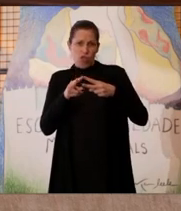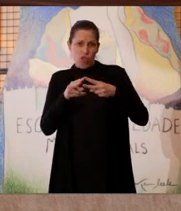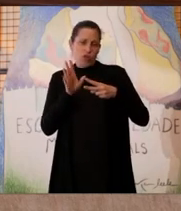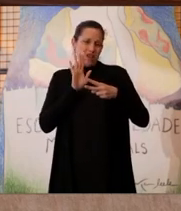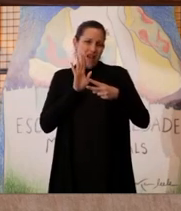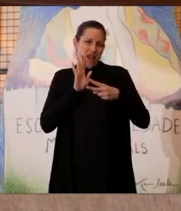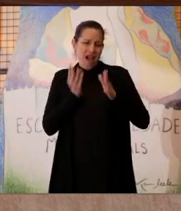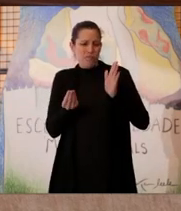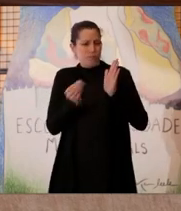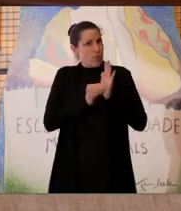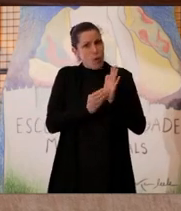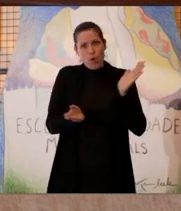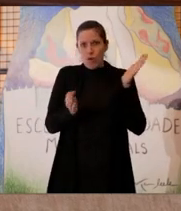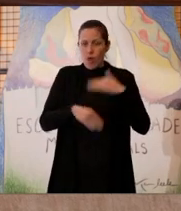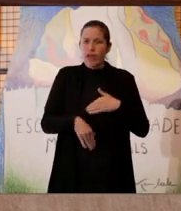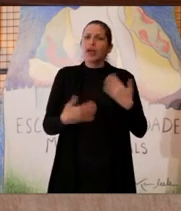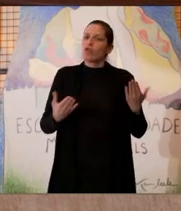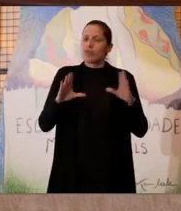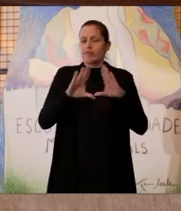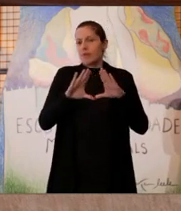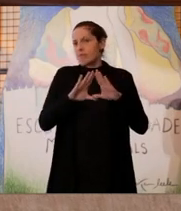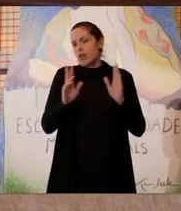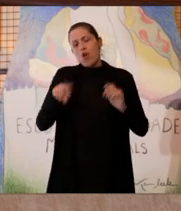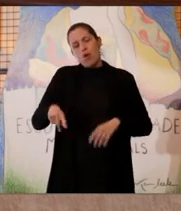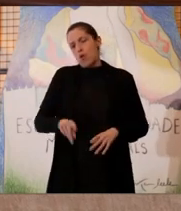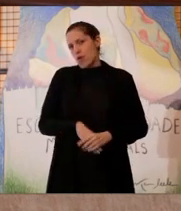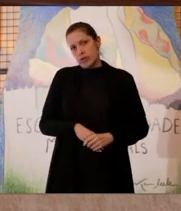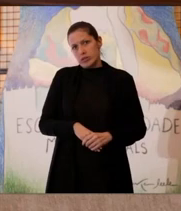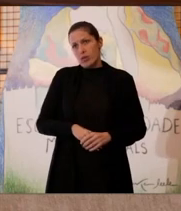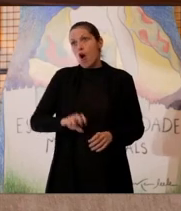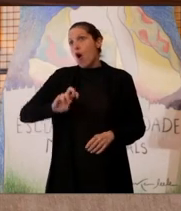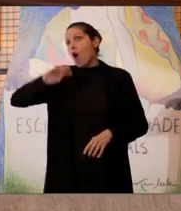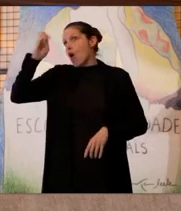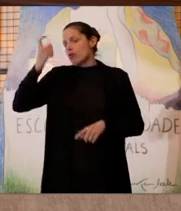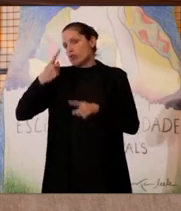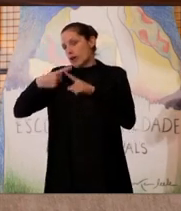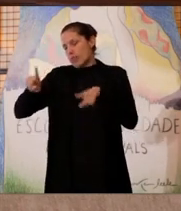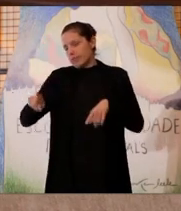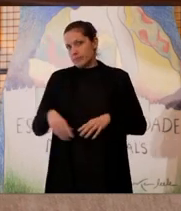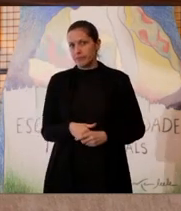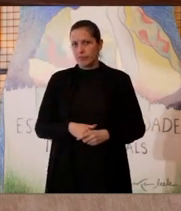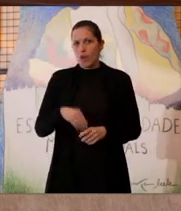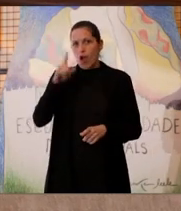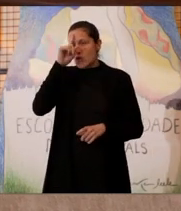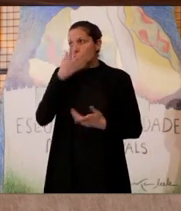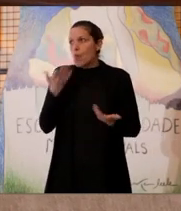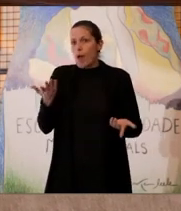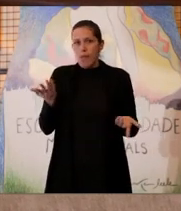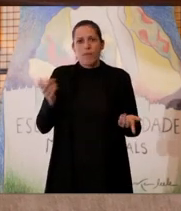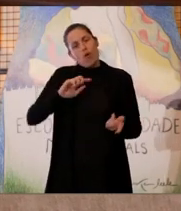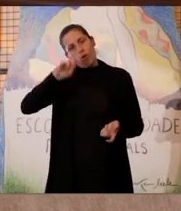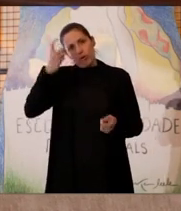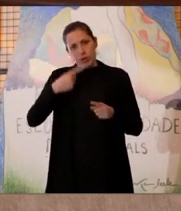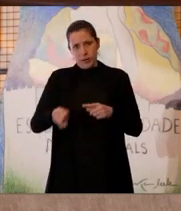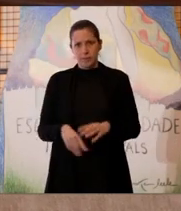feminismo hablamos de otra cosa que no sé cuál será Pero no de feminismo y la última cosa que no quiero no quiero alargarme